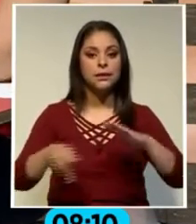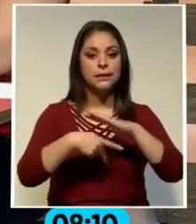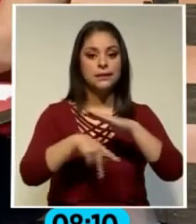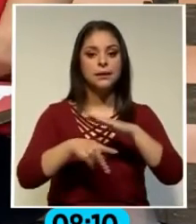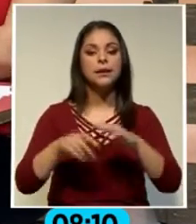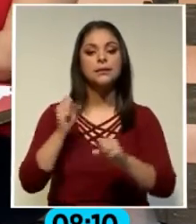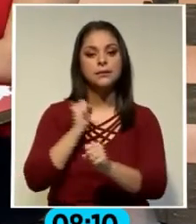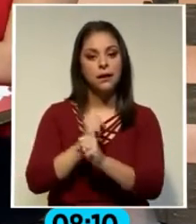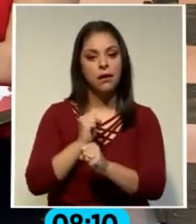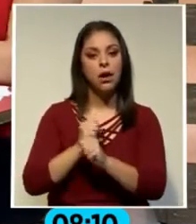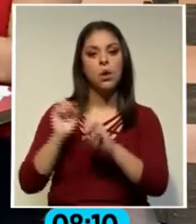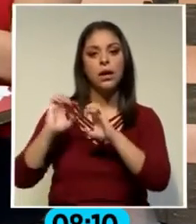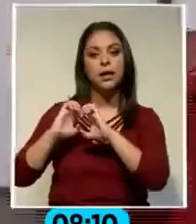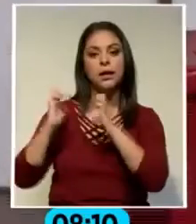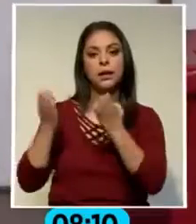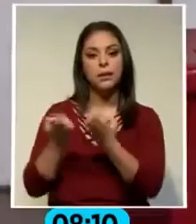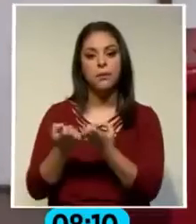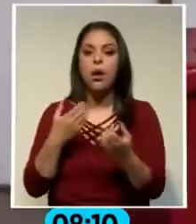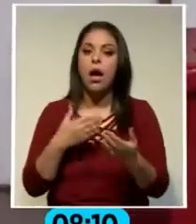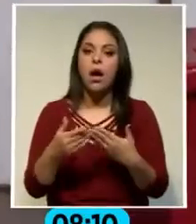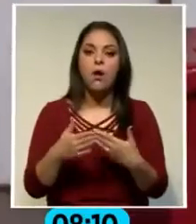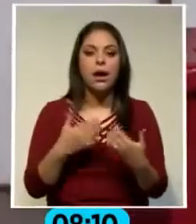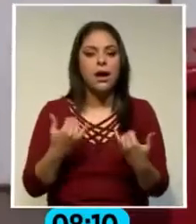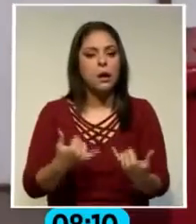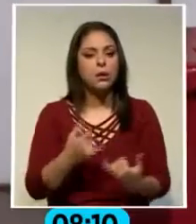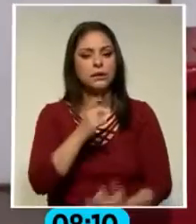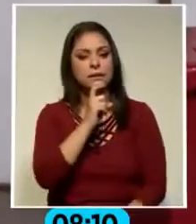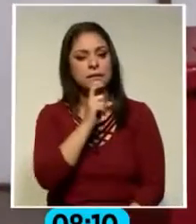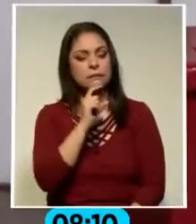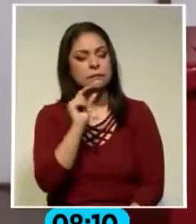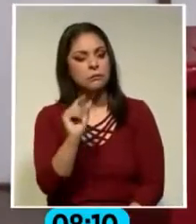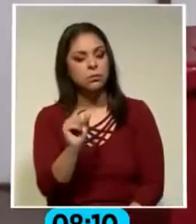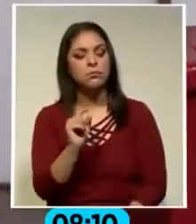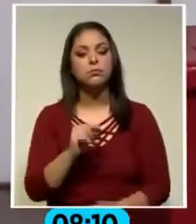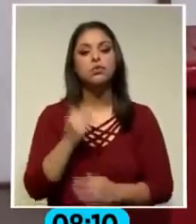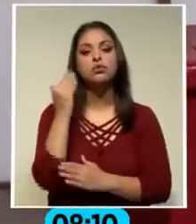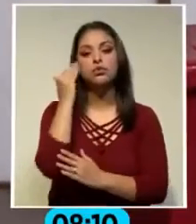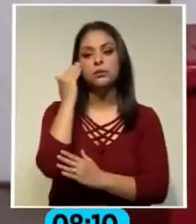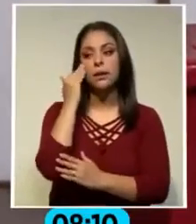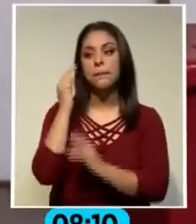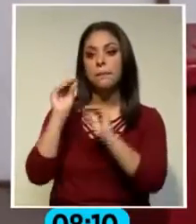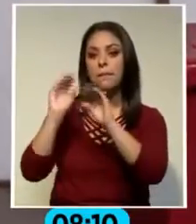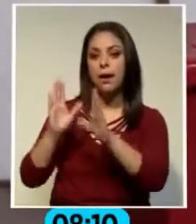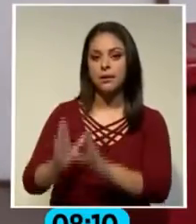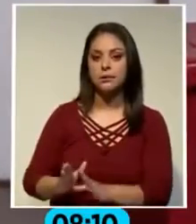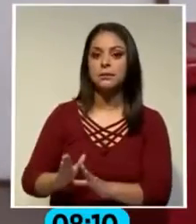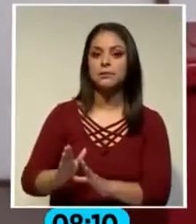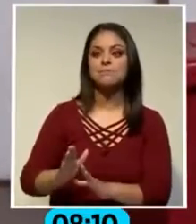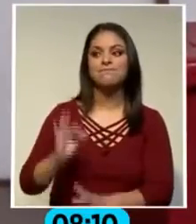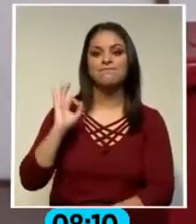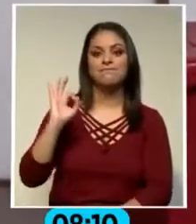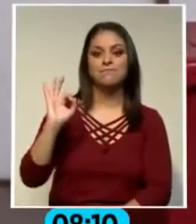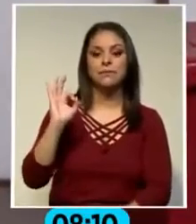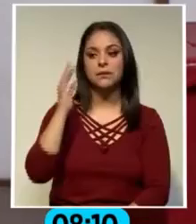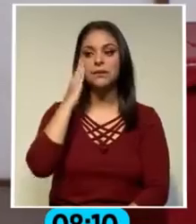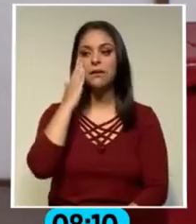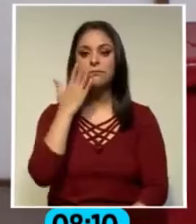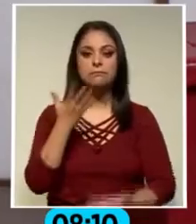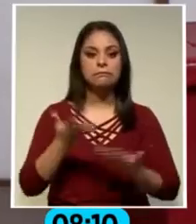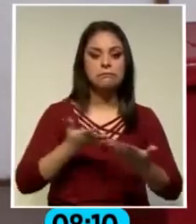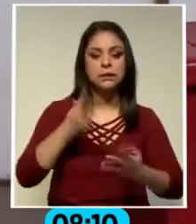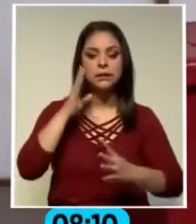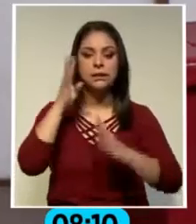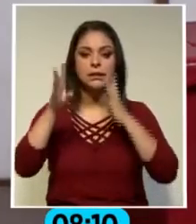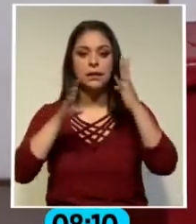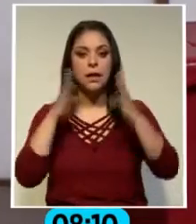trabajar en equipo. Aunque ahora es un poquito difícil, pero yo sé que las maestras que son súper campeonas, ellas se las ingenian para